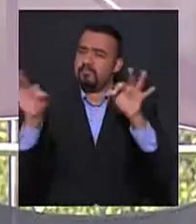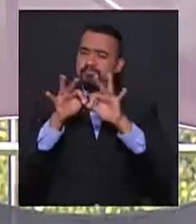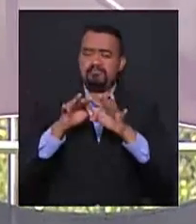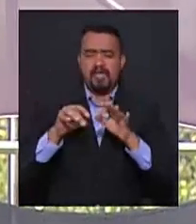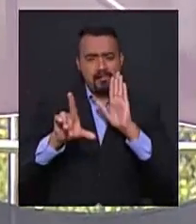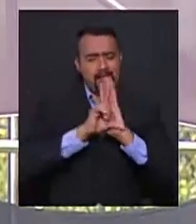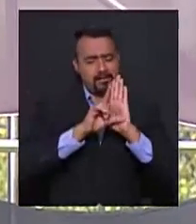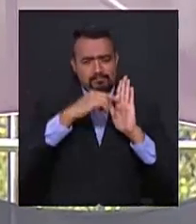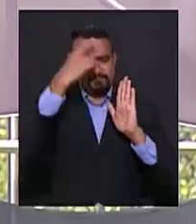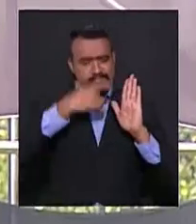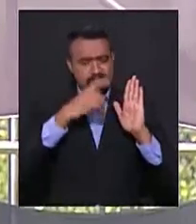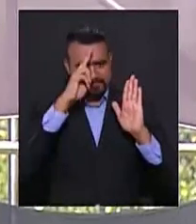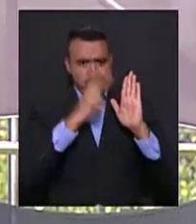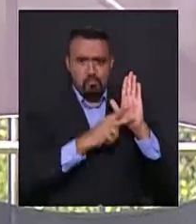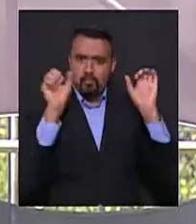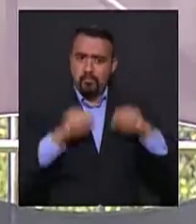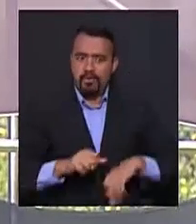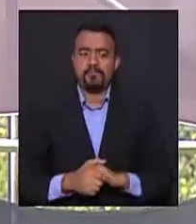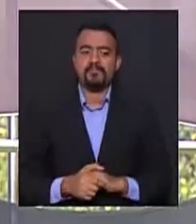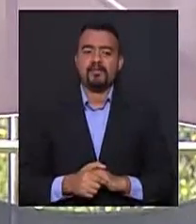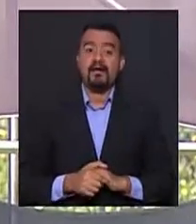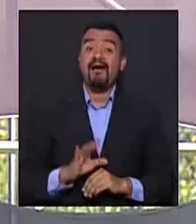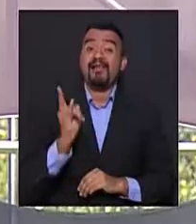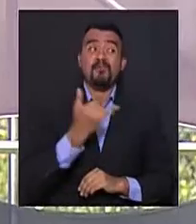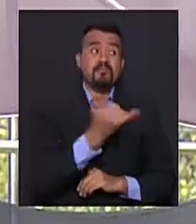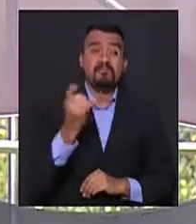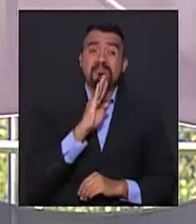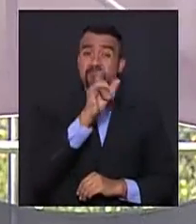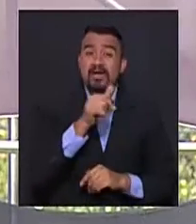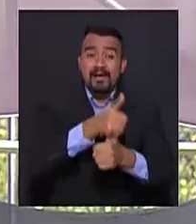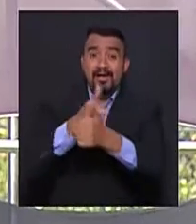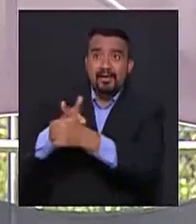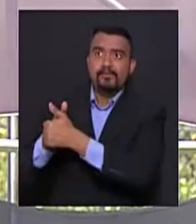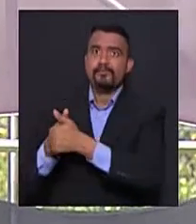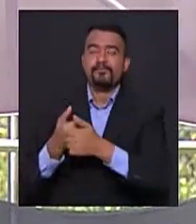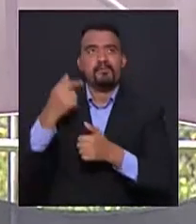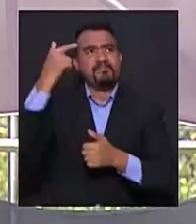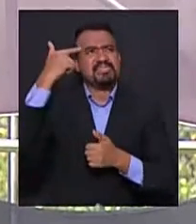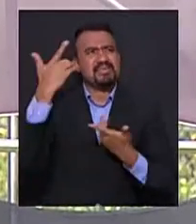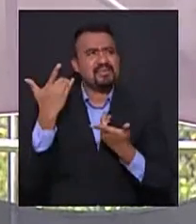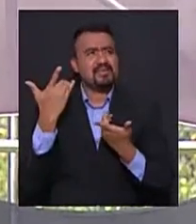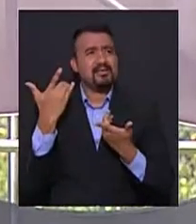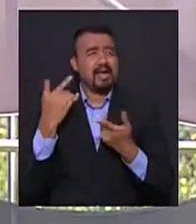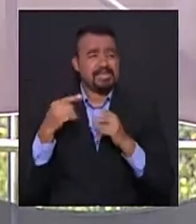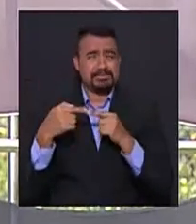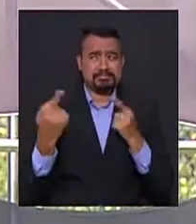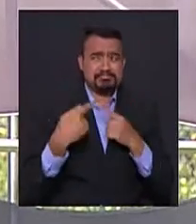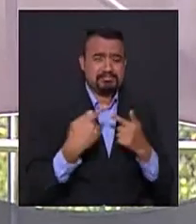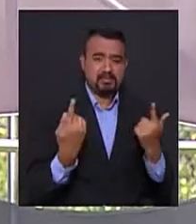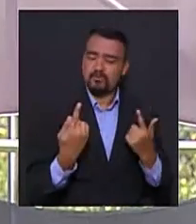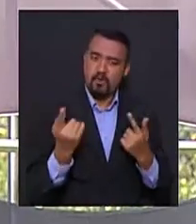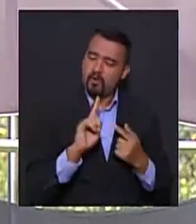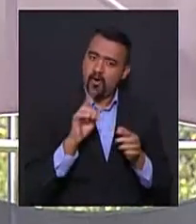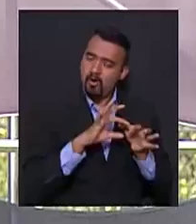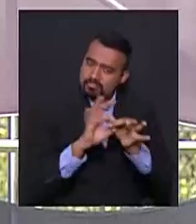legalidad. Que si tantas cosas nos han dividido por años, pues que la memoria nos una. Yo sé que ustedes están